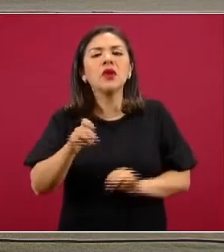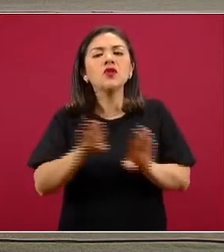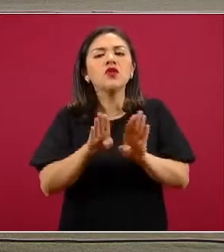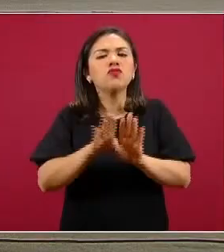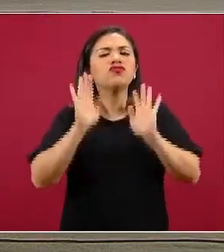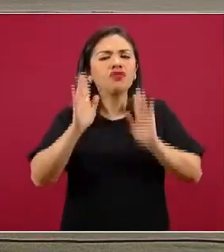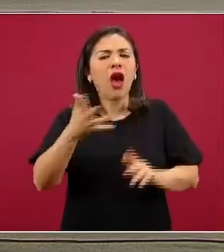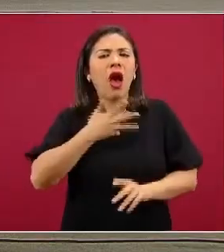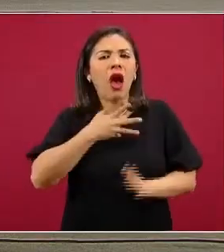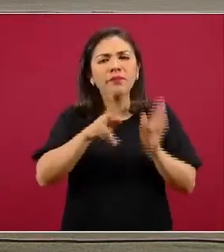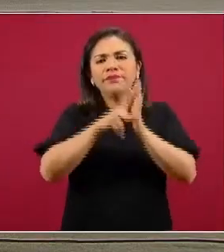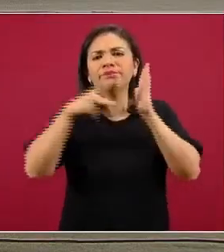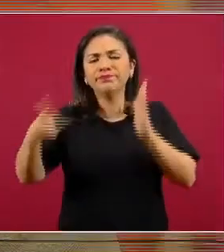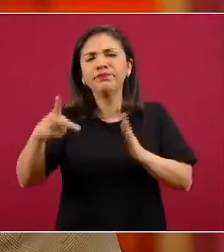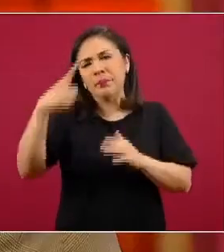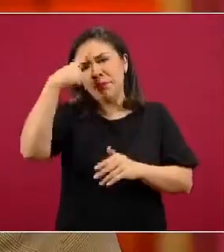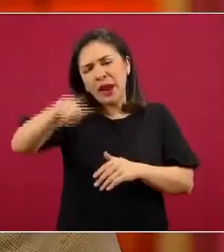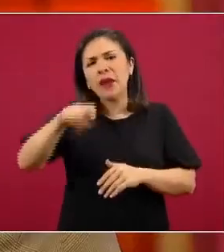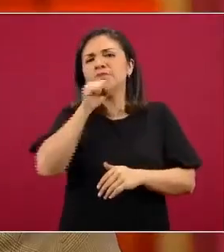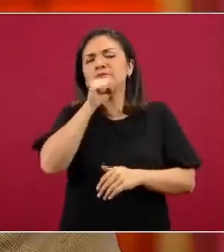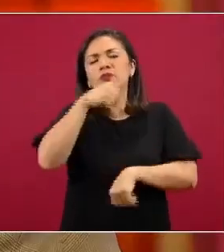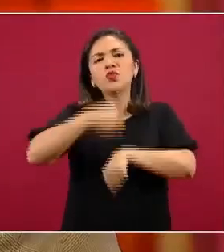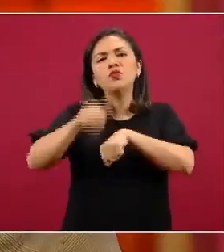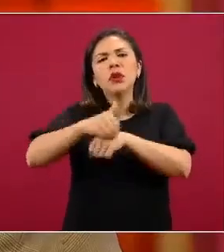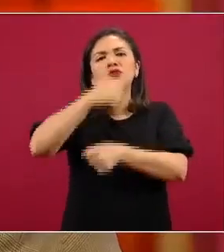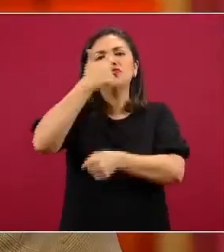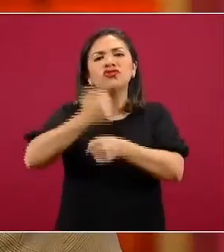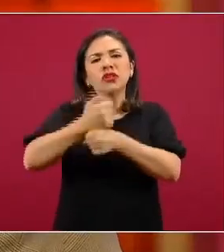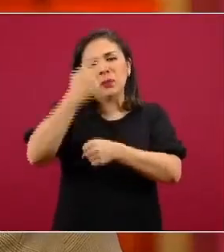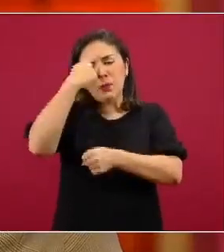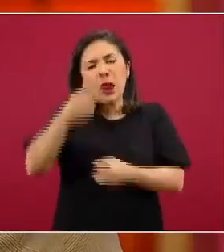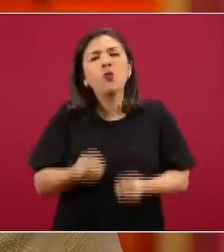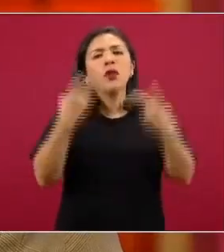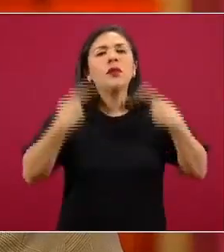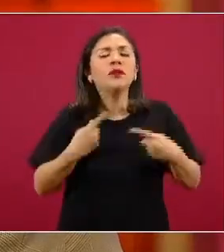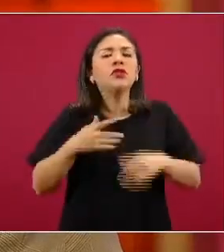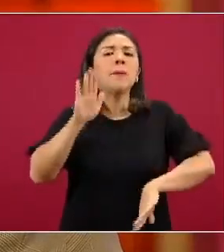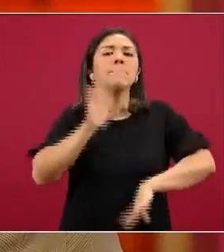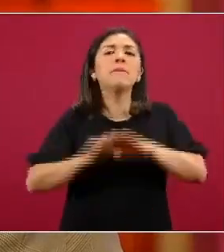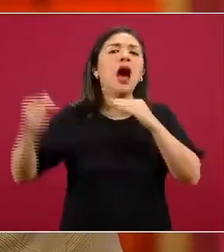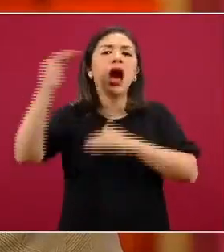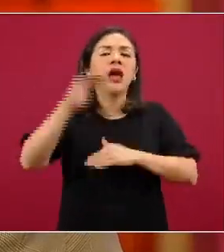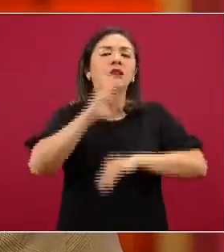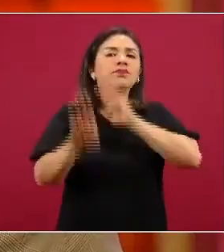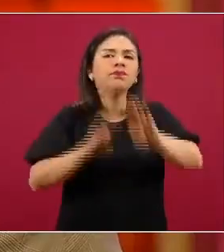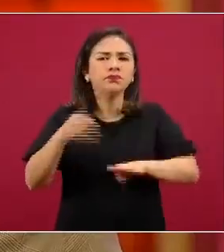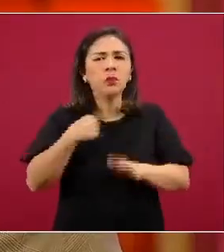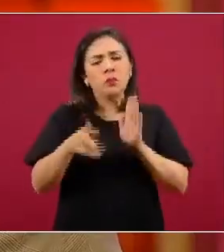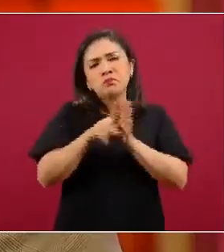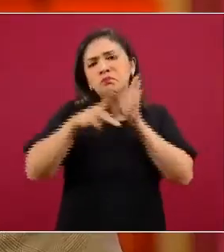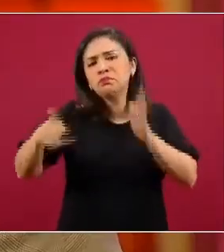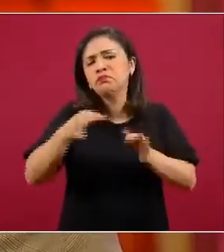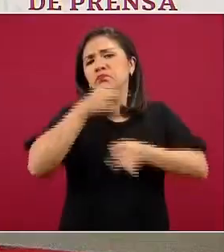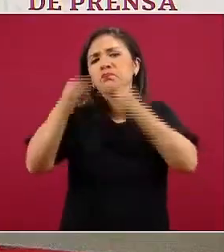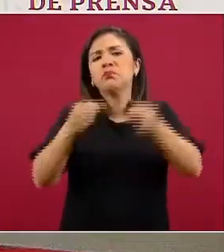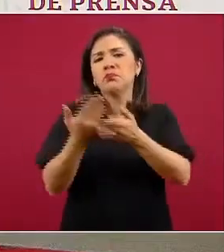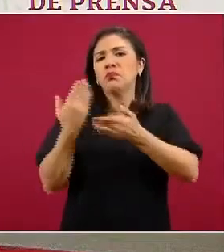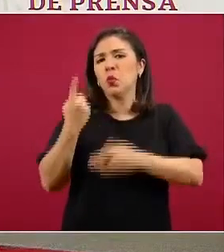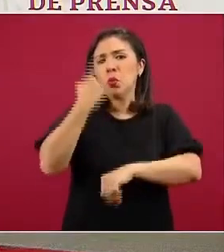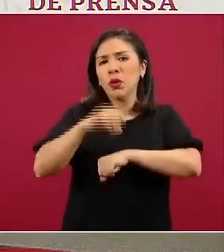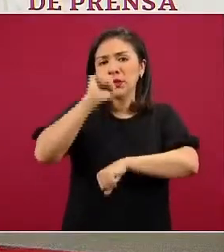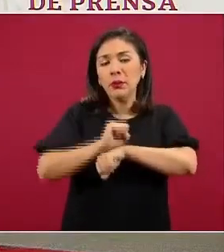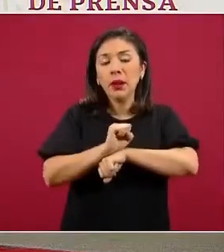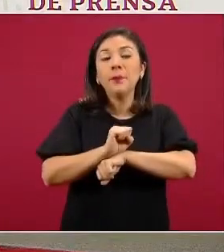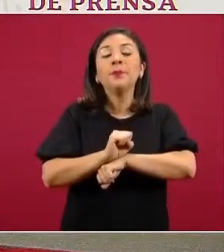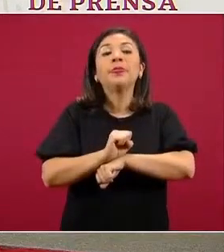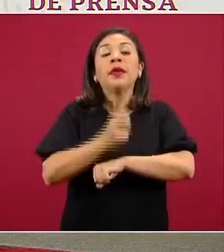está publicado en el boletín número 6 del exceso de mortalidad que publicamos la semana pasada, que